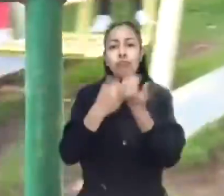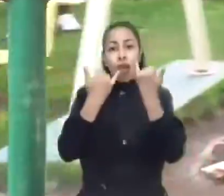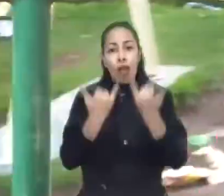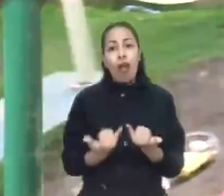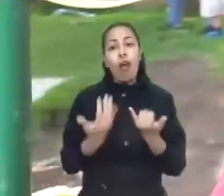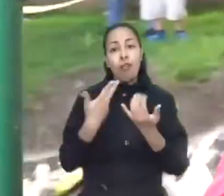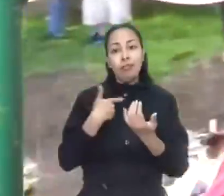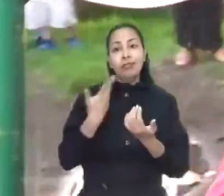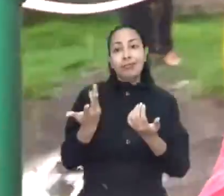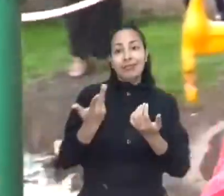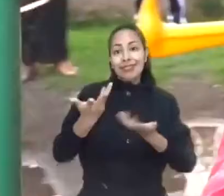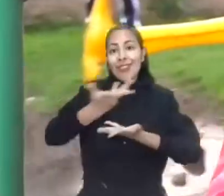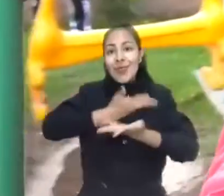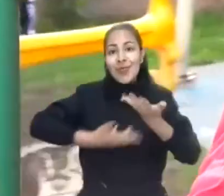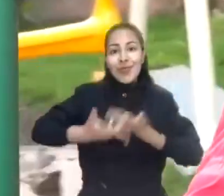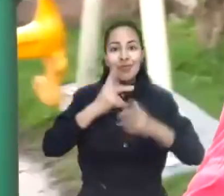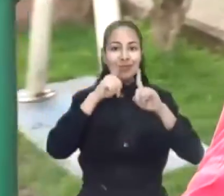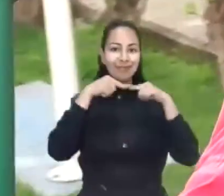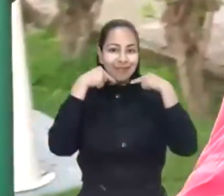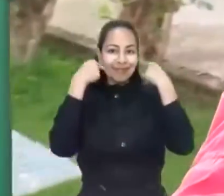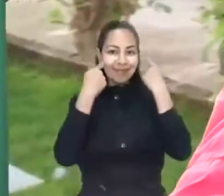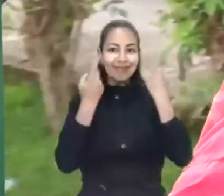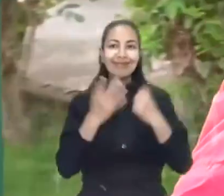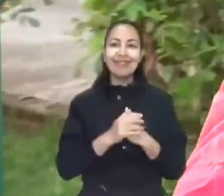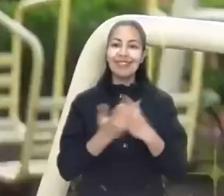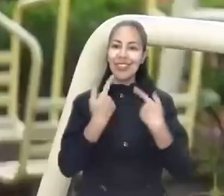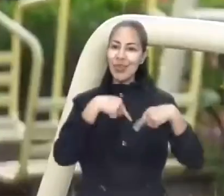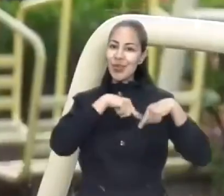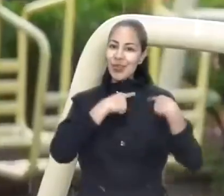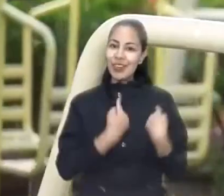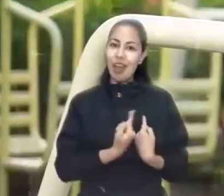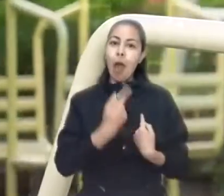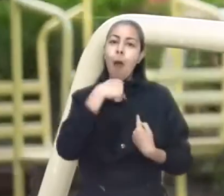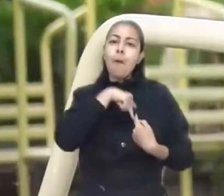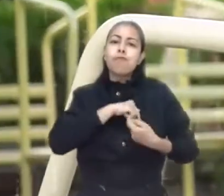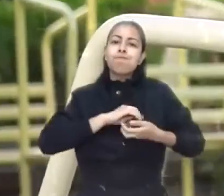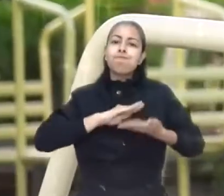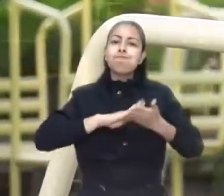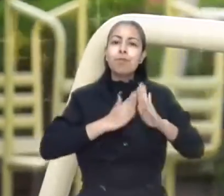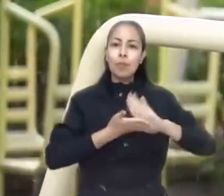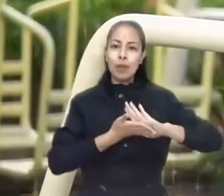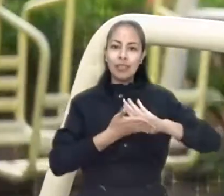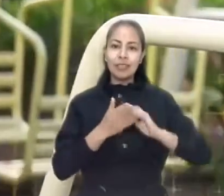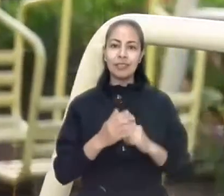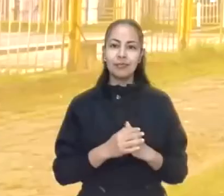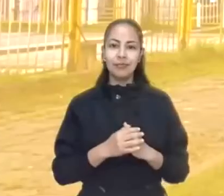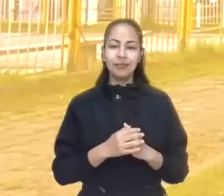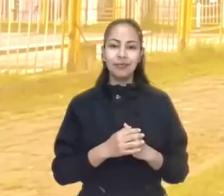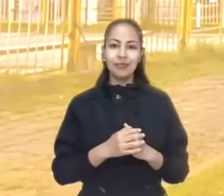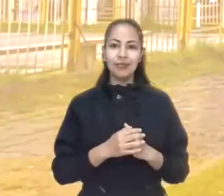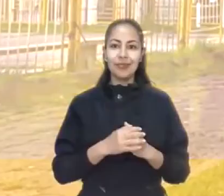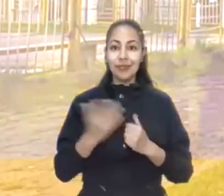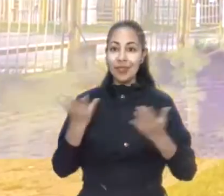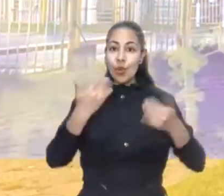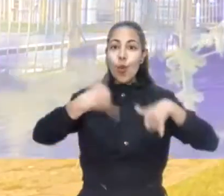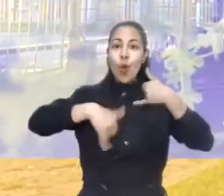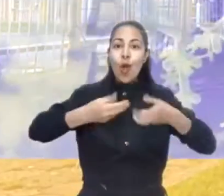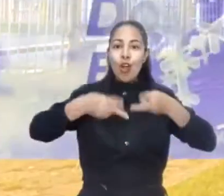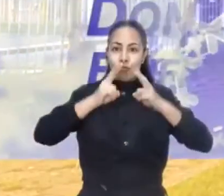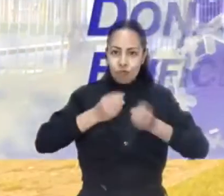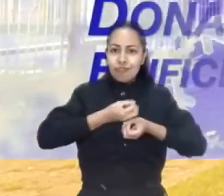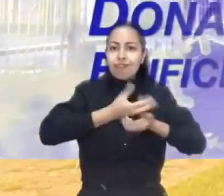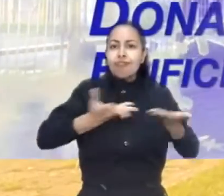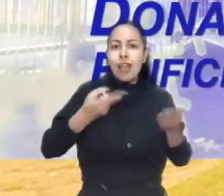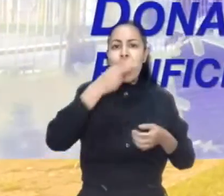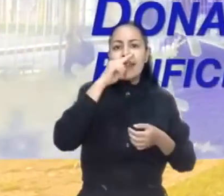causa. En esta época nos enseña a compartir y a sonreír. Que en nuestros corazones renazca la paz. Dona un